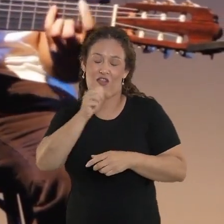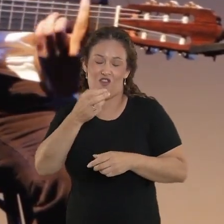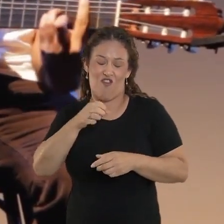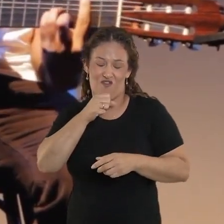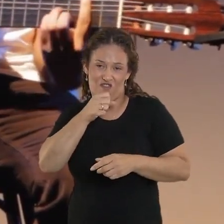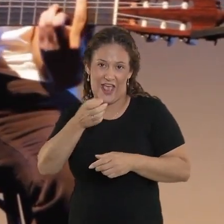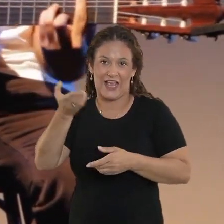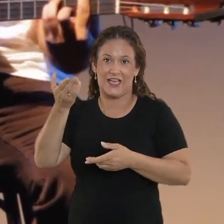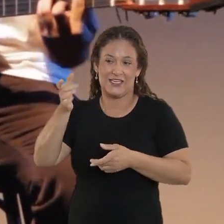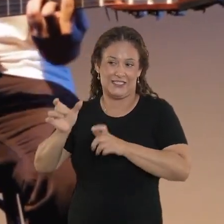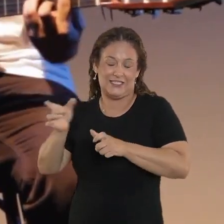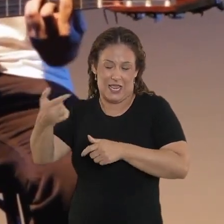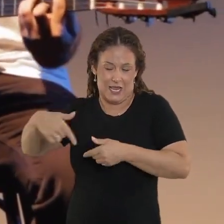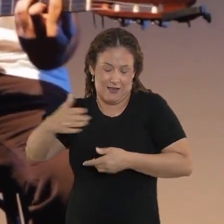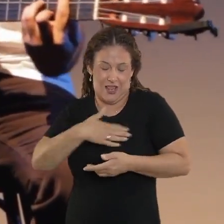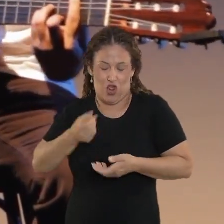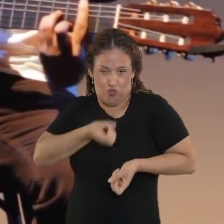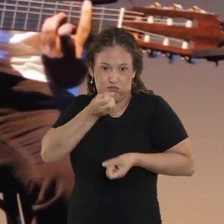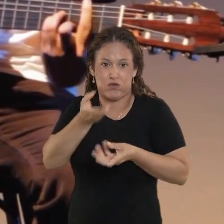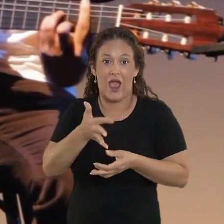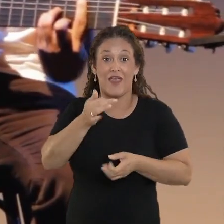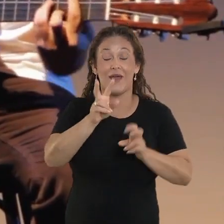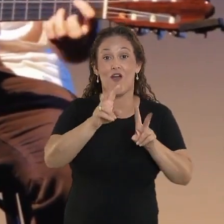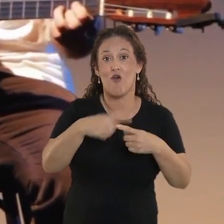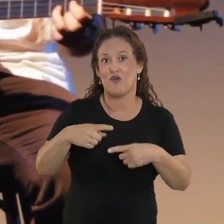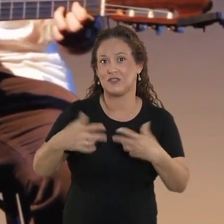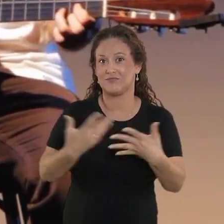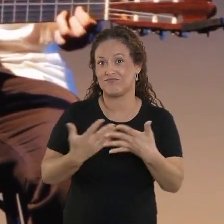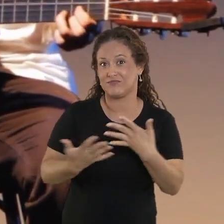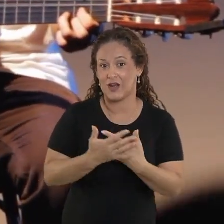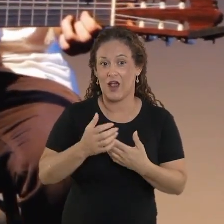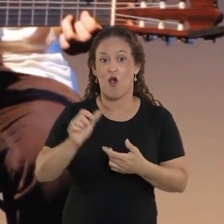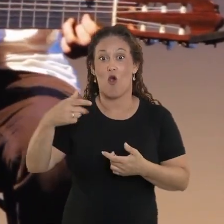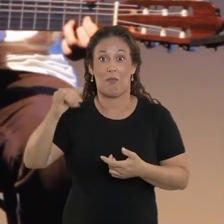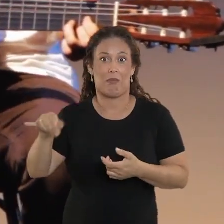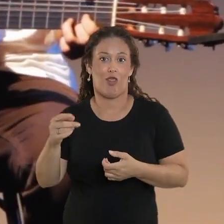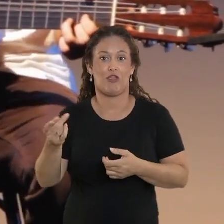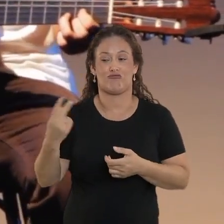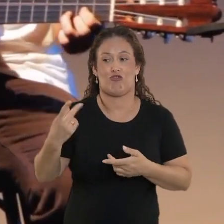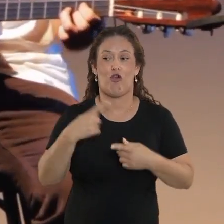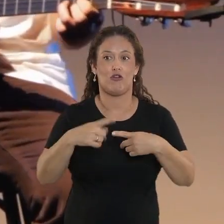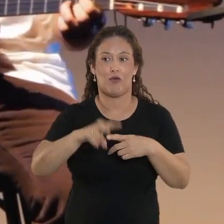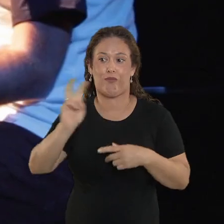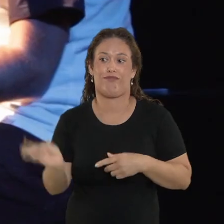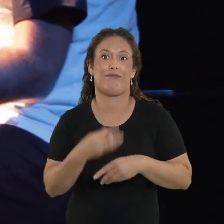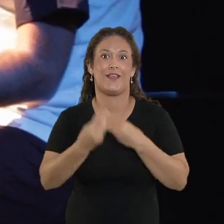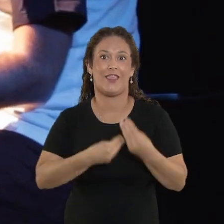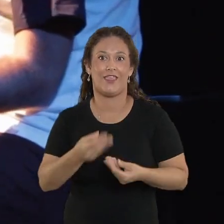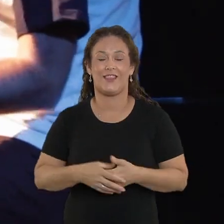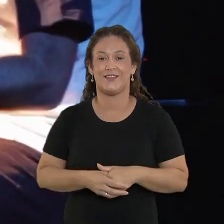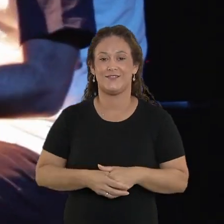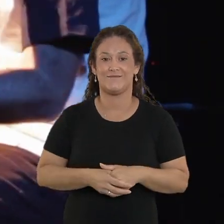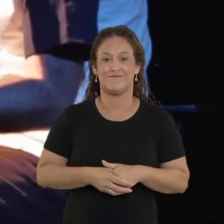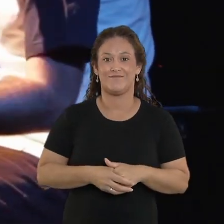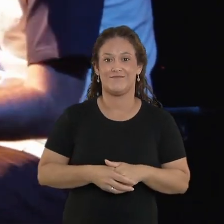de las viejas que son de las que se exige la gente a cantar, y como además mezclaré cositas con Aarón Gómez, pues haremos un batiburrillo de cosas. Como dice